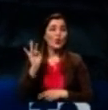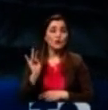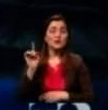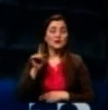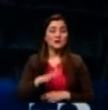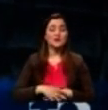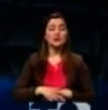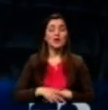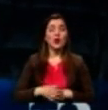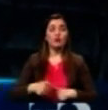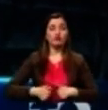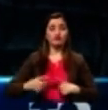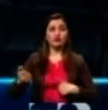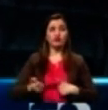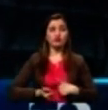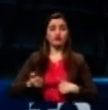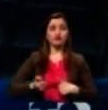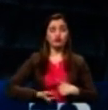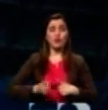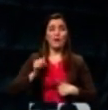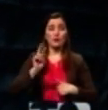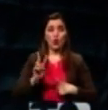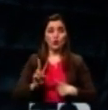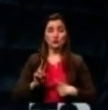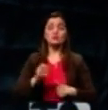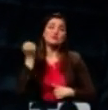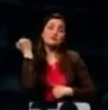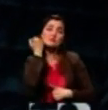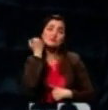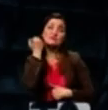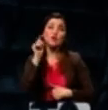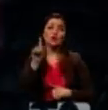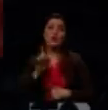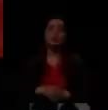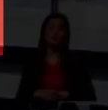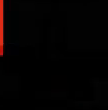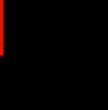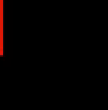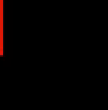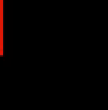necropsia se establece que fallece de 3 puñaladas, 2 en el abdomen y 1 en el cuello.